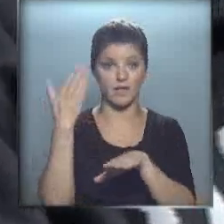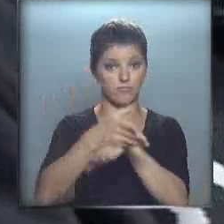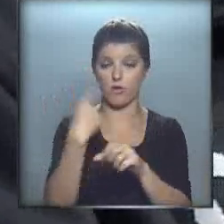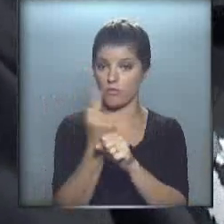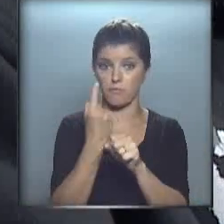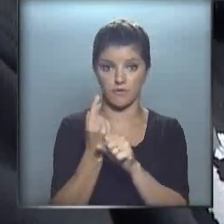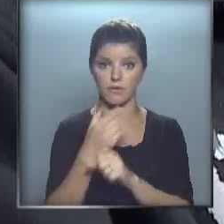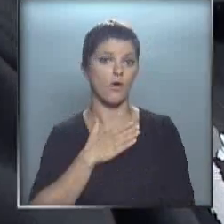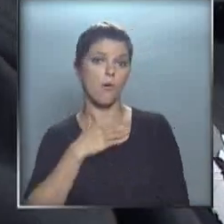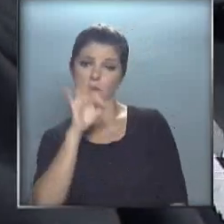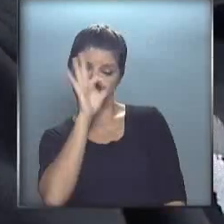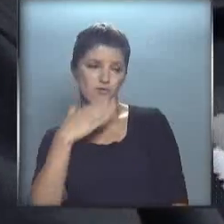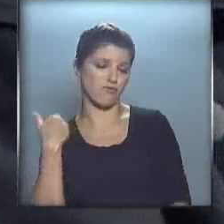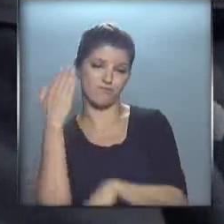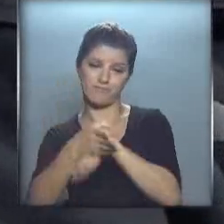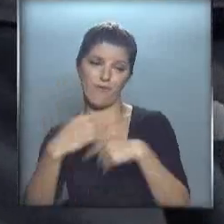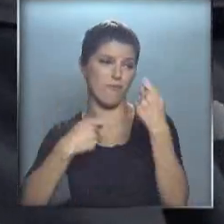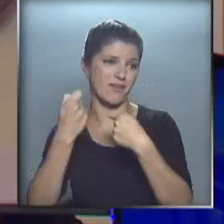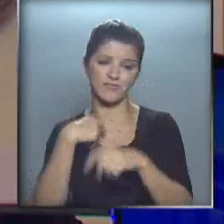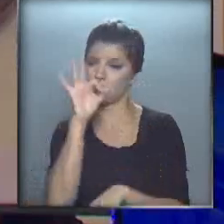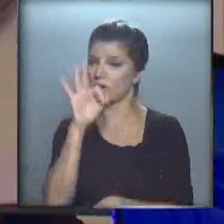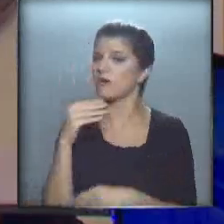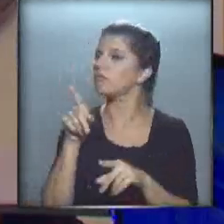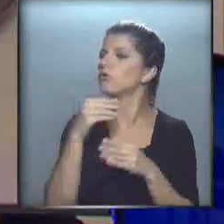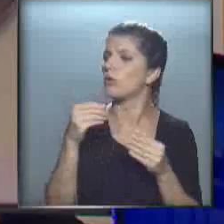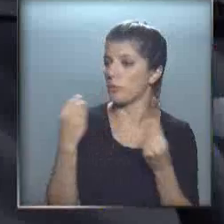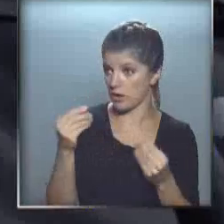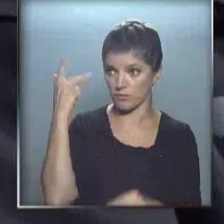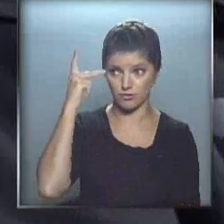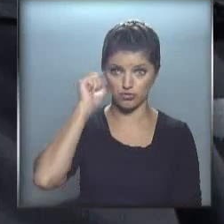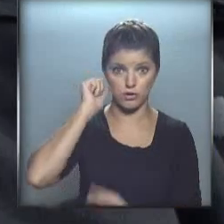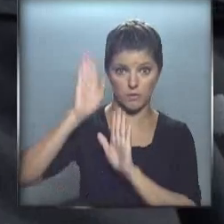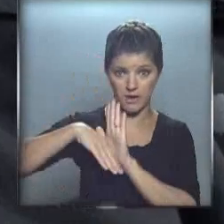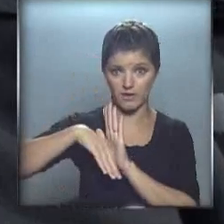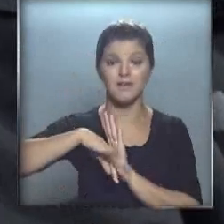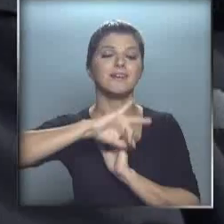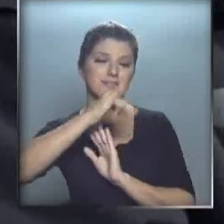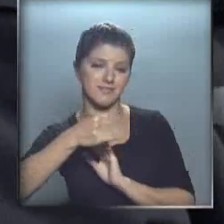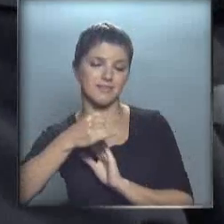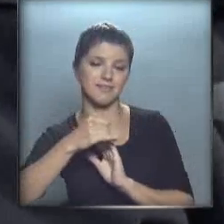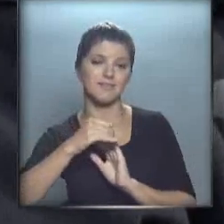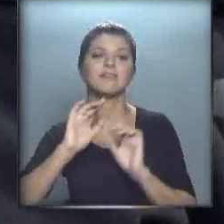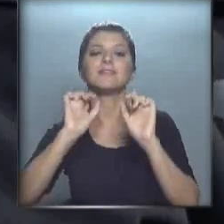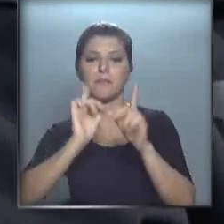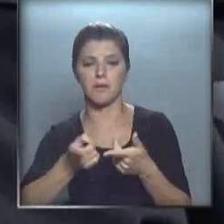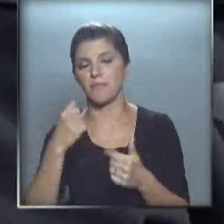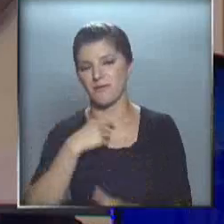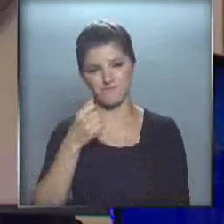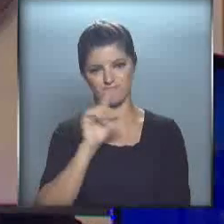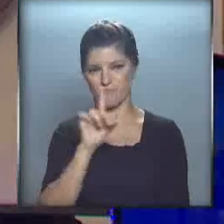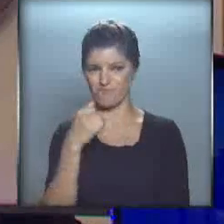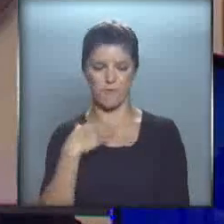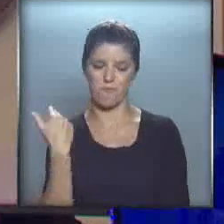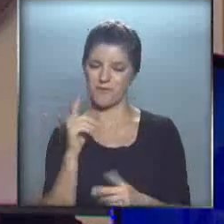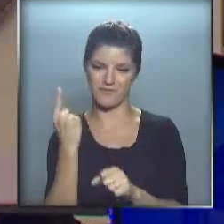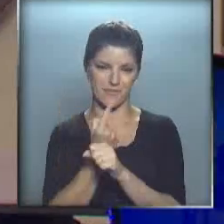un lugar? No, porque nunca fui a un boliche. ¿Nunca fuiste a un boliche? No. ¿Por qué no fuiste? ¿Porque sos menor? No, claro, no por eso y porque hay matines también, ¿eh? No, no fui